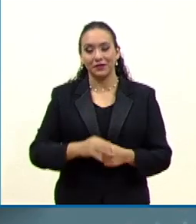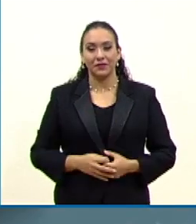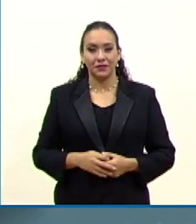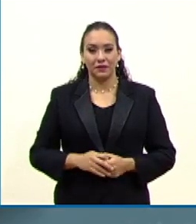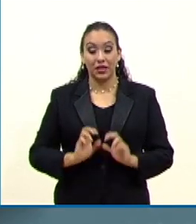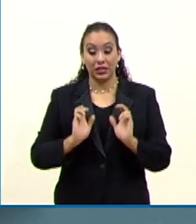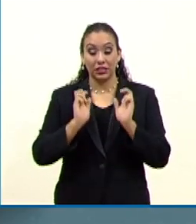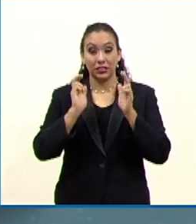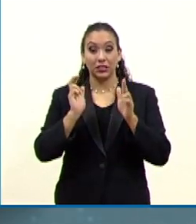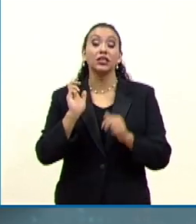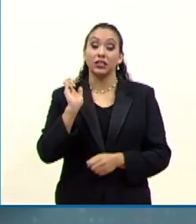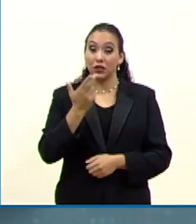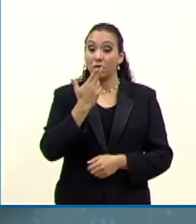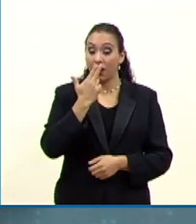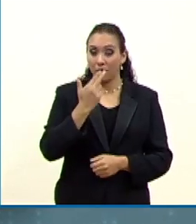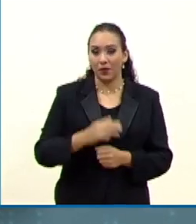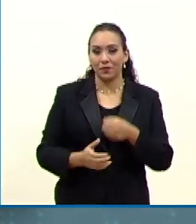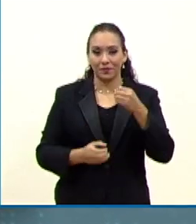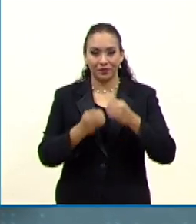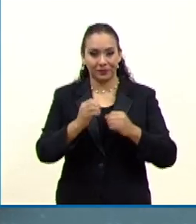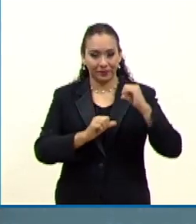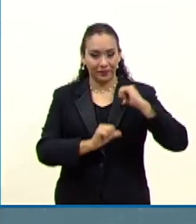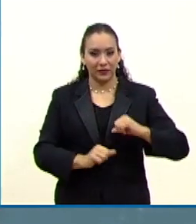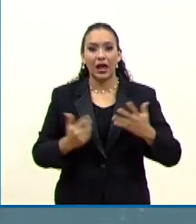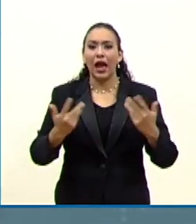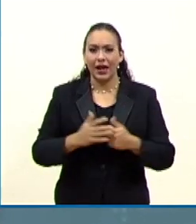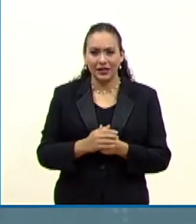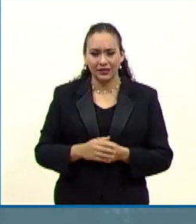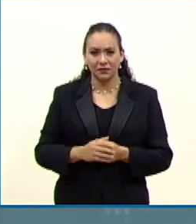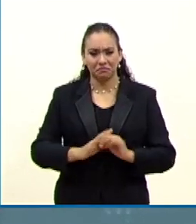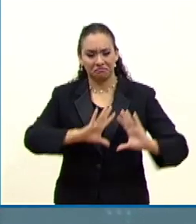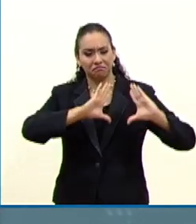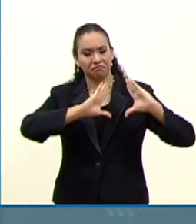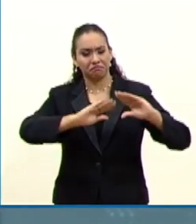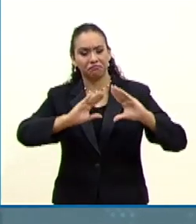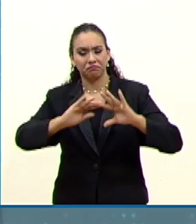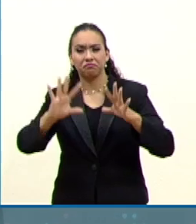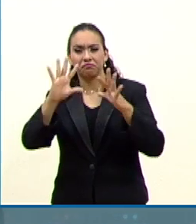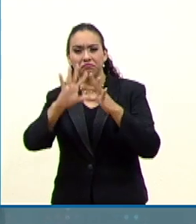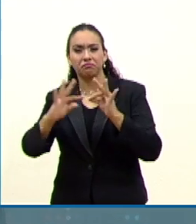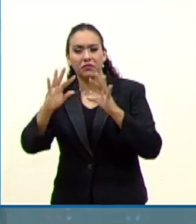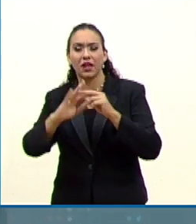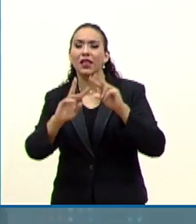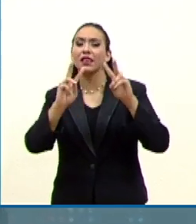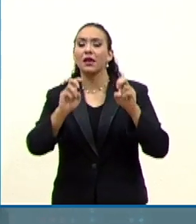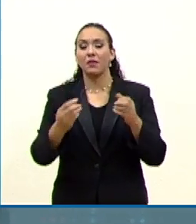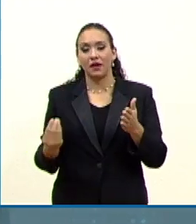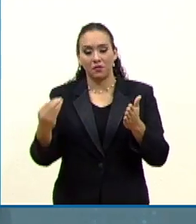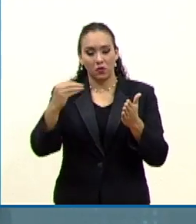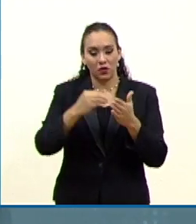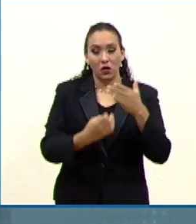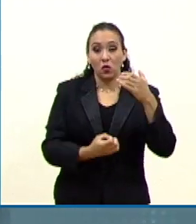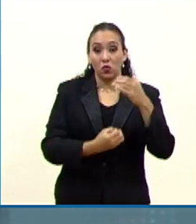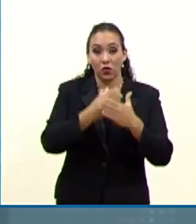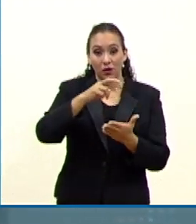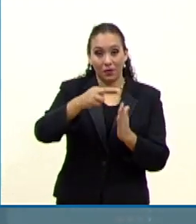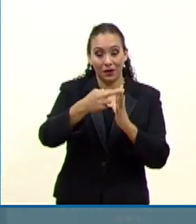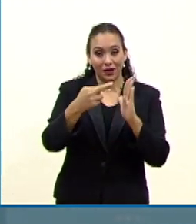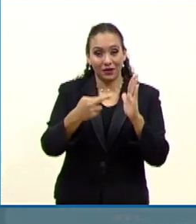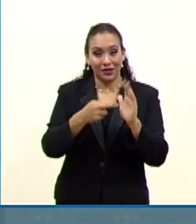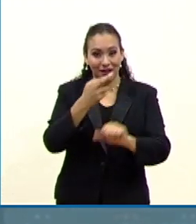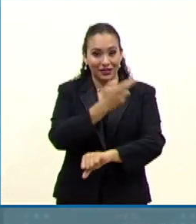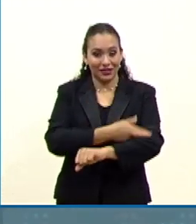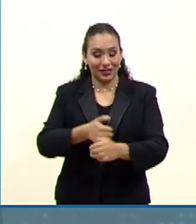En Chihuahua, el Poder Judicial Estatal lleva a cabo conversatorios enfocados en la implementación del nuevo Código Nacional de